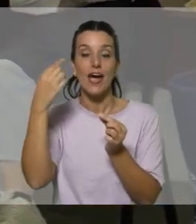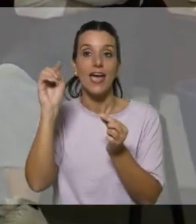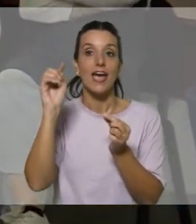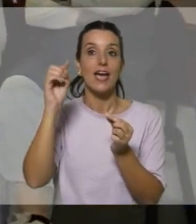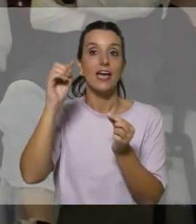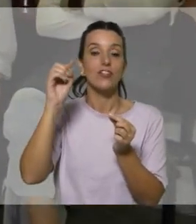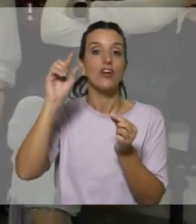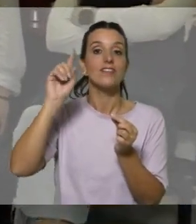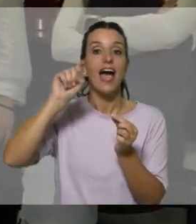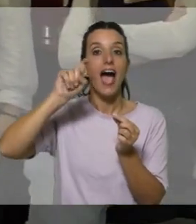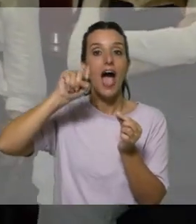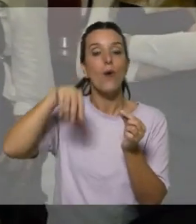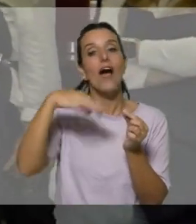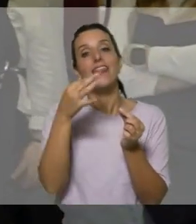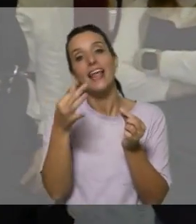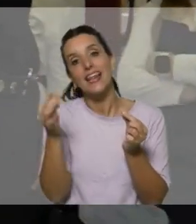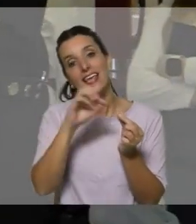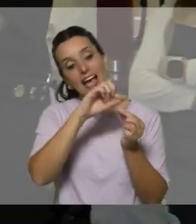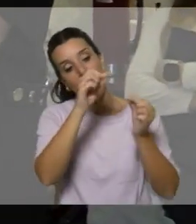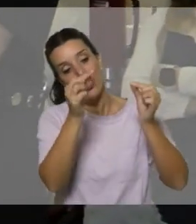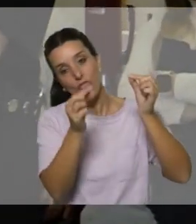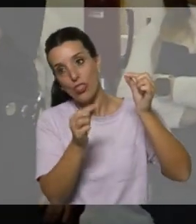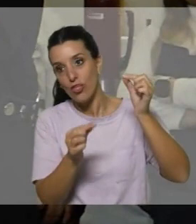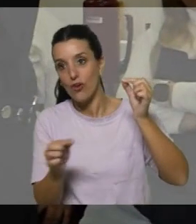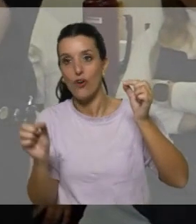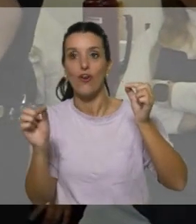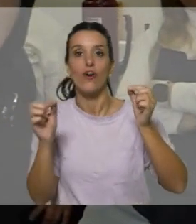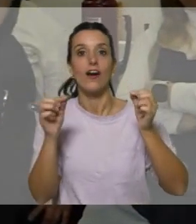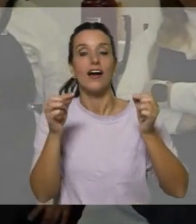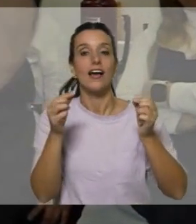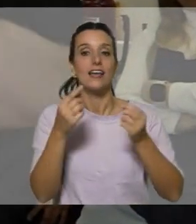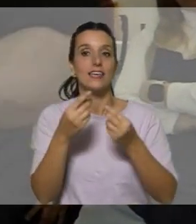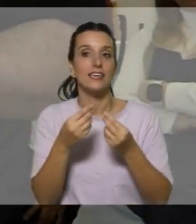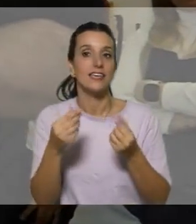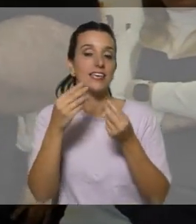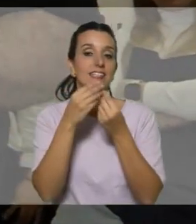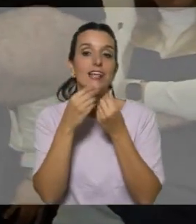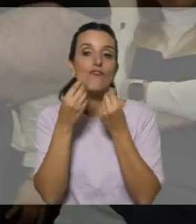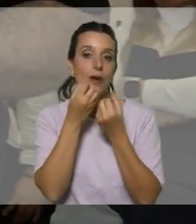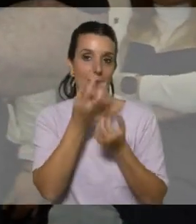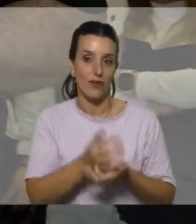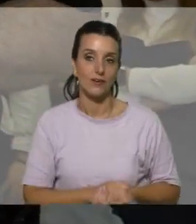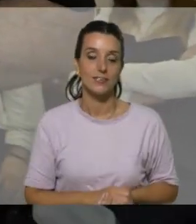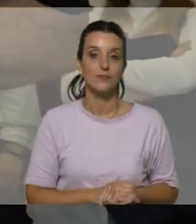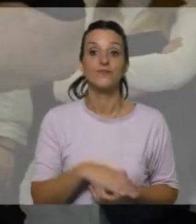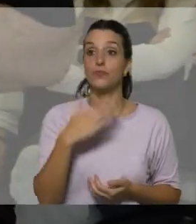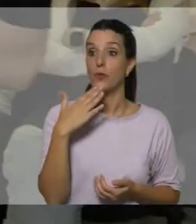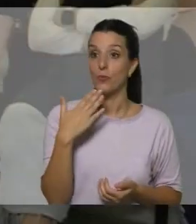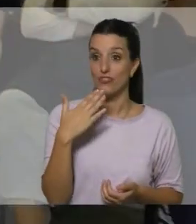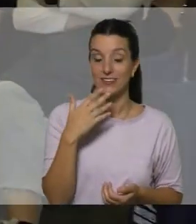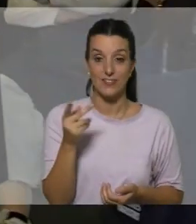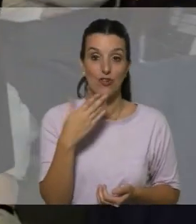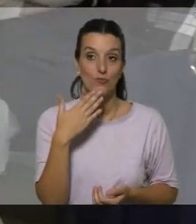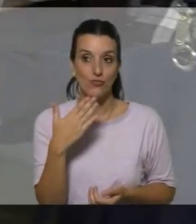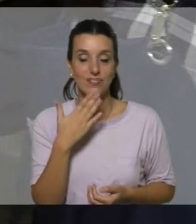caiga delicadamente sobre estas arábicas que tenemos en este momento y se extraigan de la mejor manera. Muchísimas gracias a ambos, la